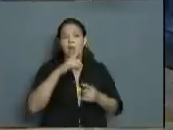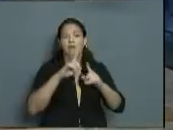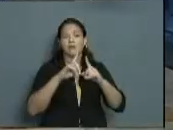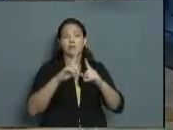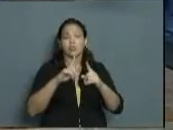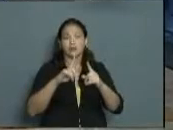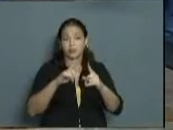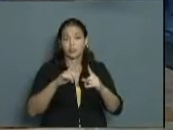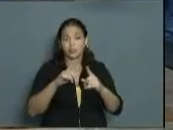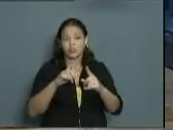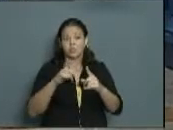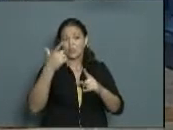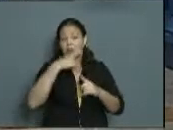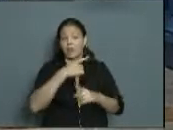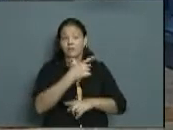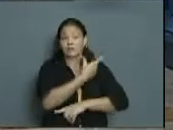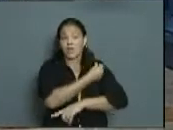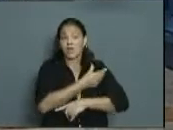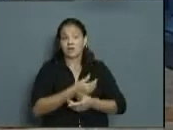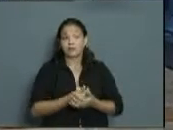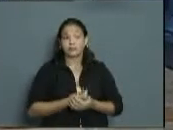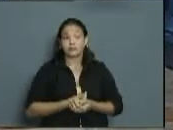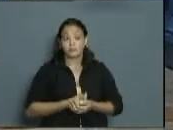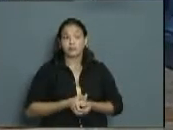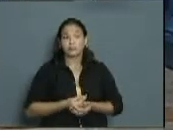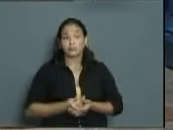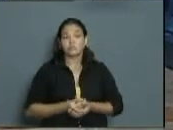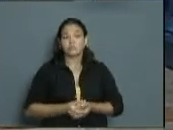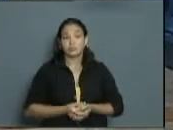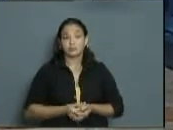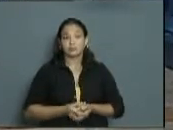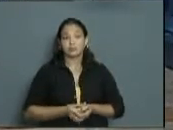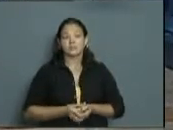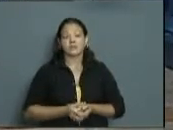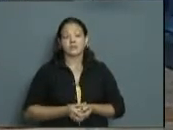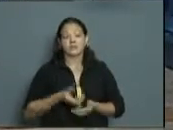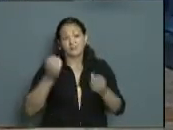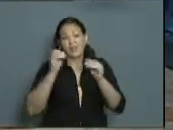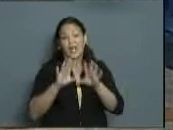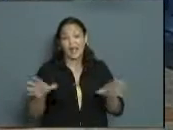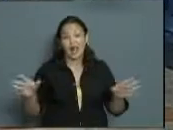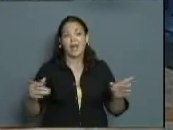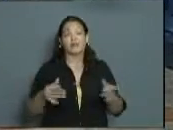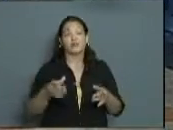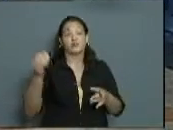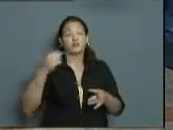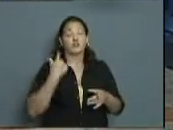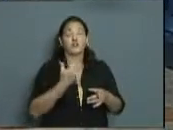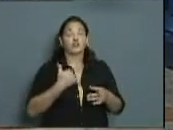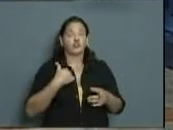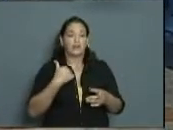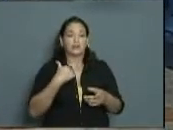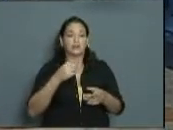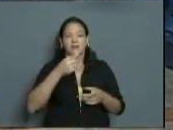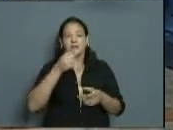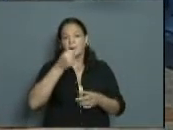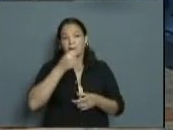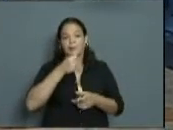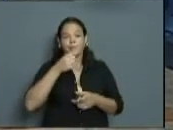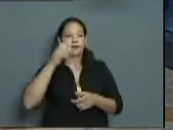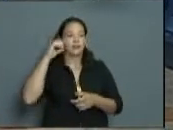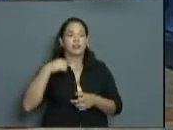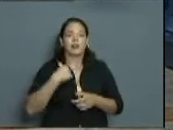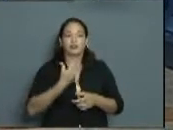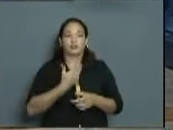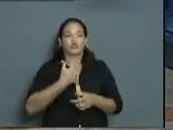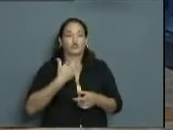PCR uno va adquiriendo conocimiento. Claro, eso es lo que está. El único caso es ella ahí, la única ella confirmada. Todavía está pendiente de